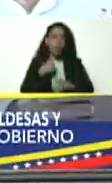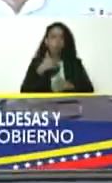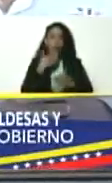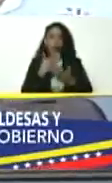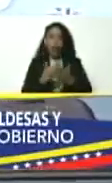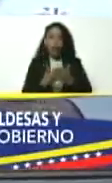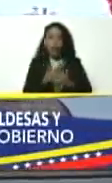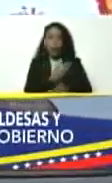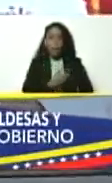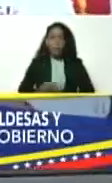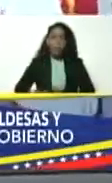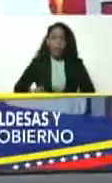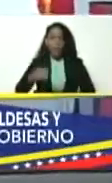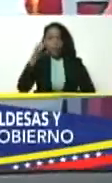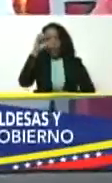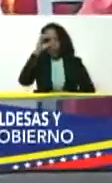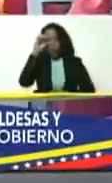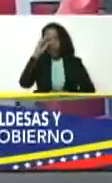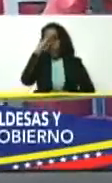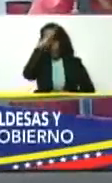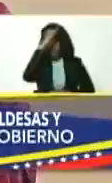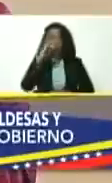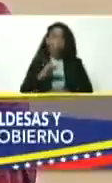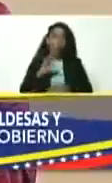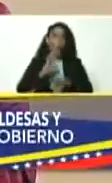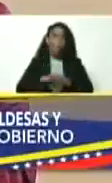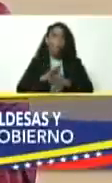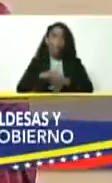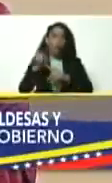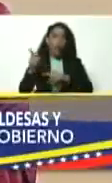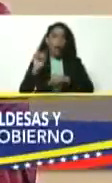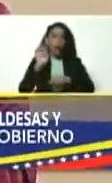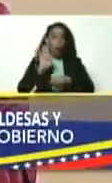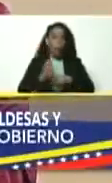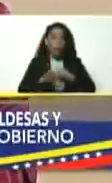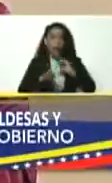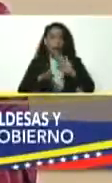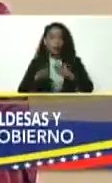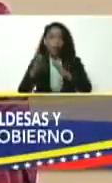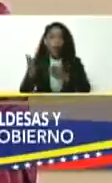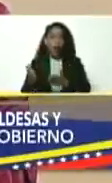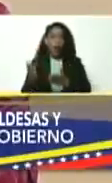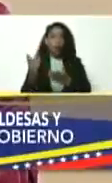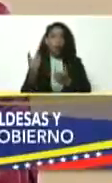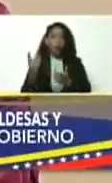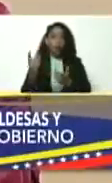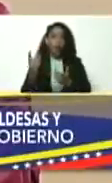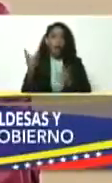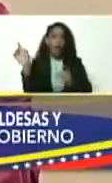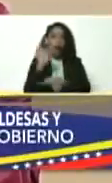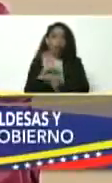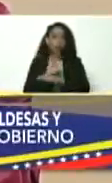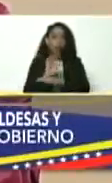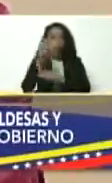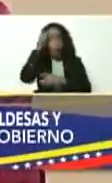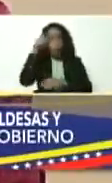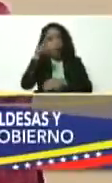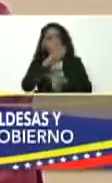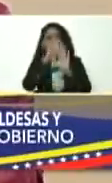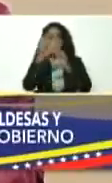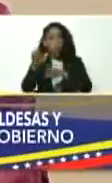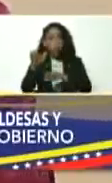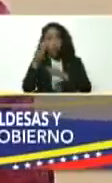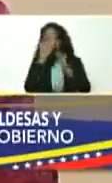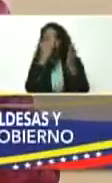gustavo petro por todos estos pasos que ha dado en función de la población fronteriza